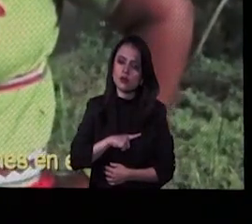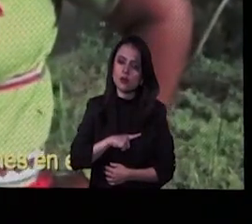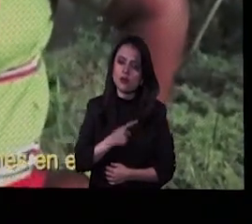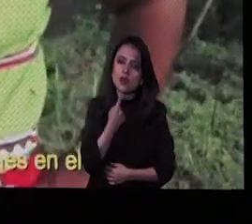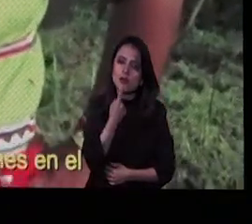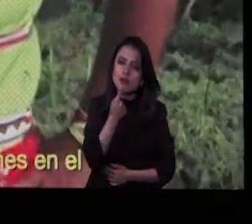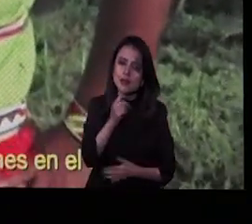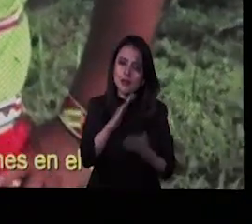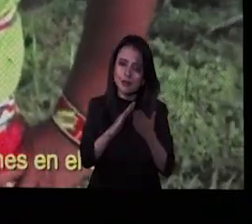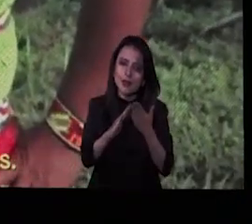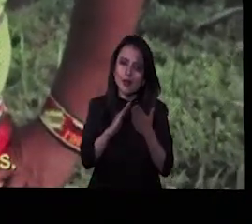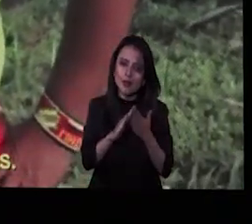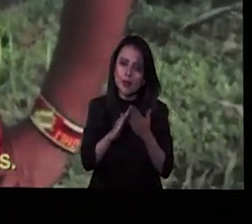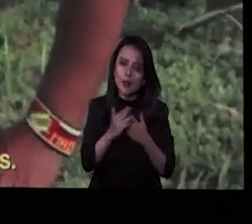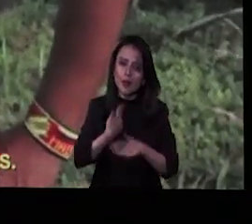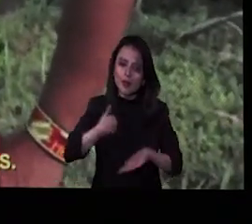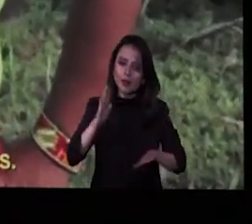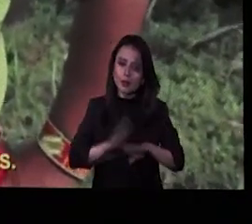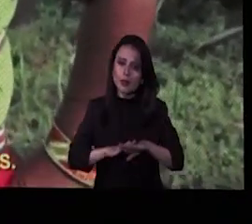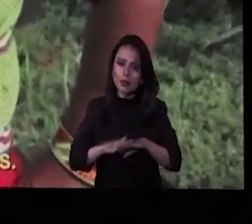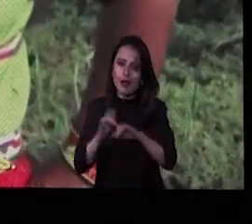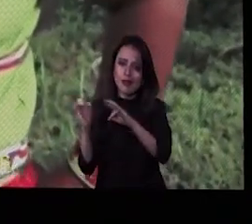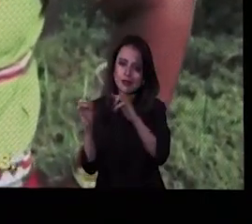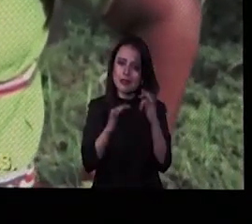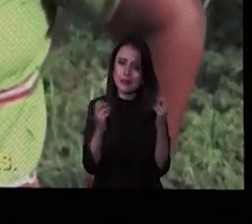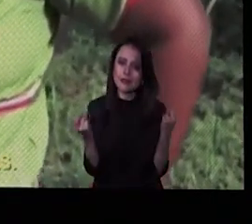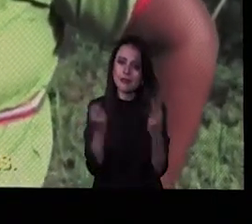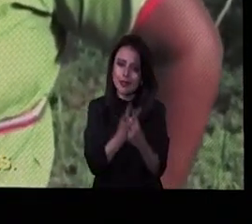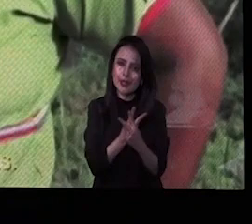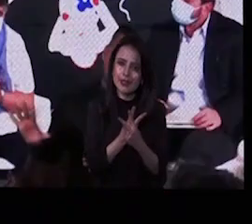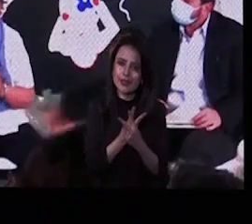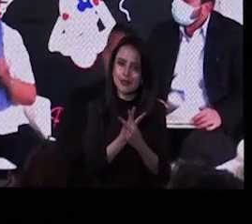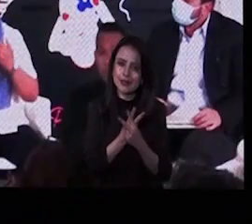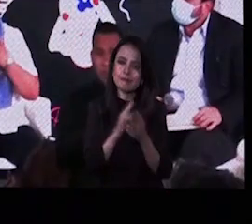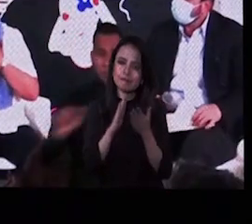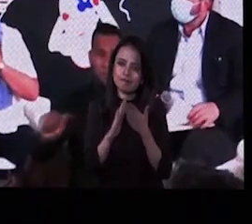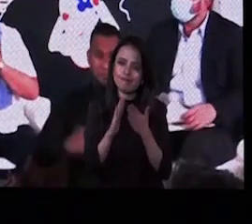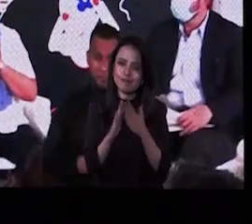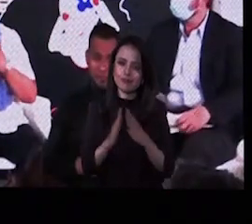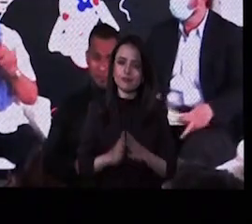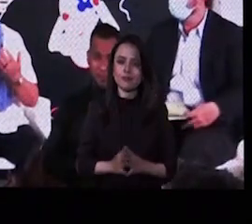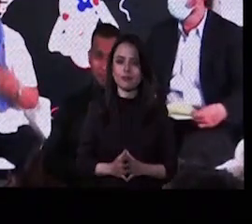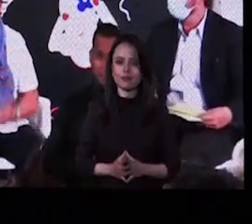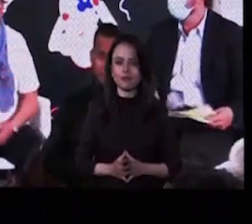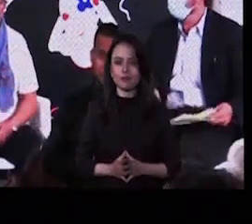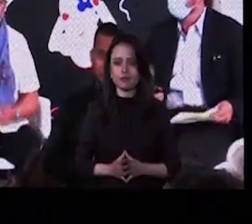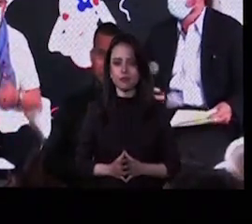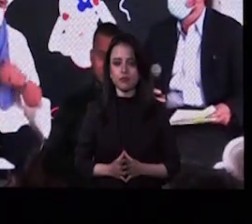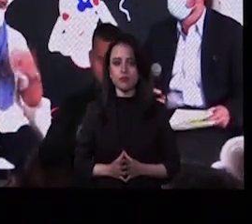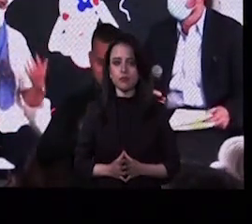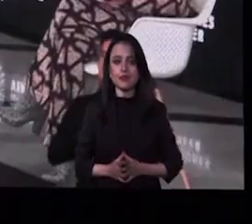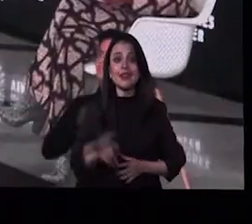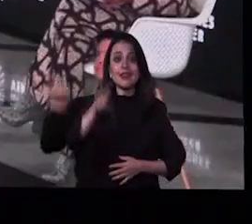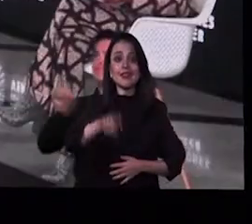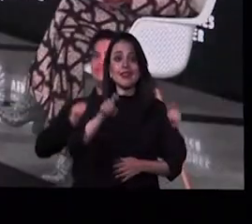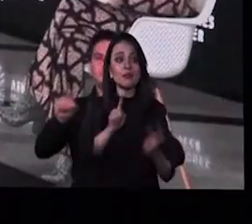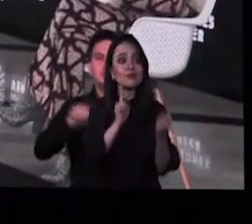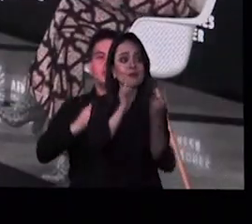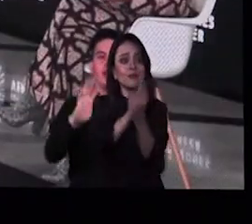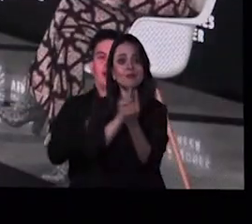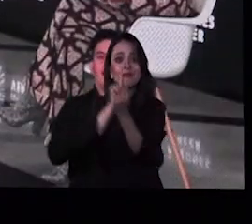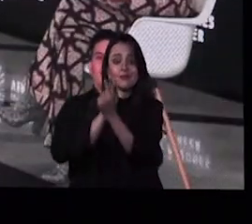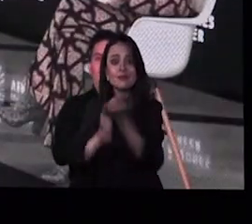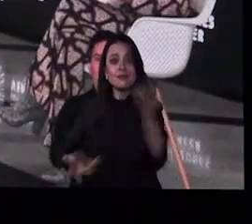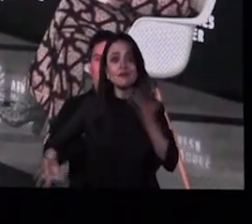mis acciones en el conflicto que nos afectaron de tantas maneras. Propiciar espacios de encuentro y